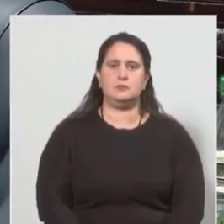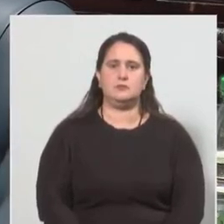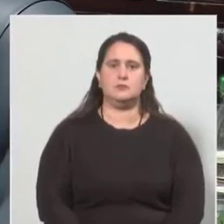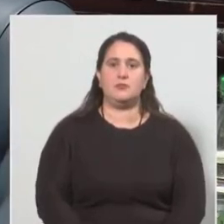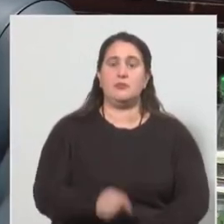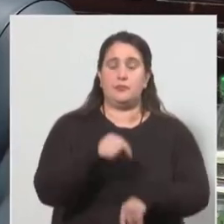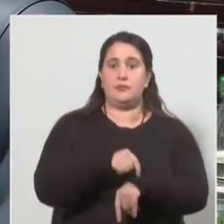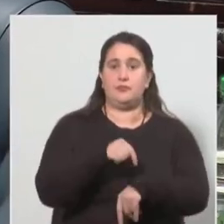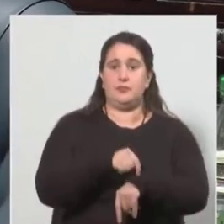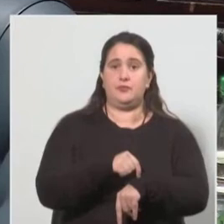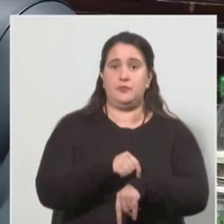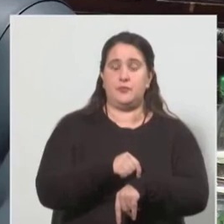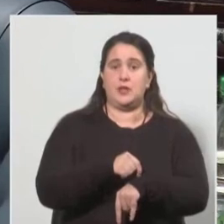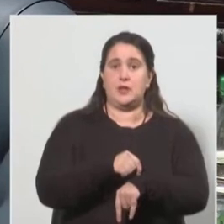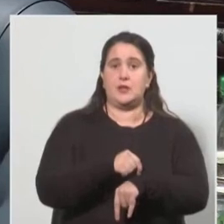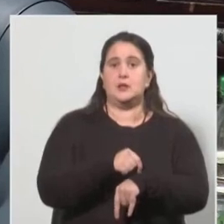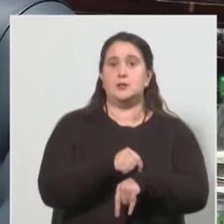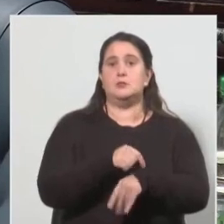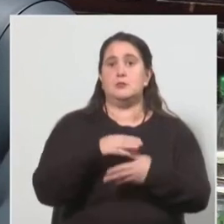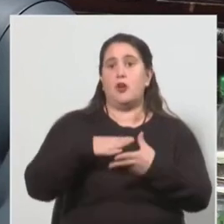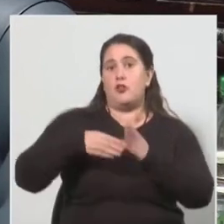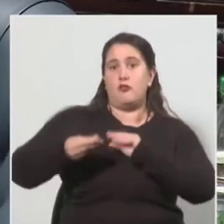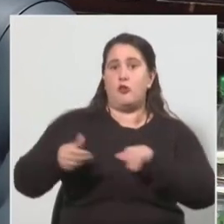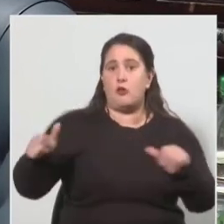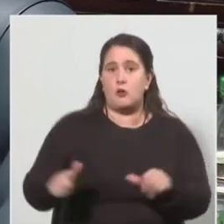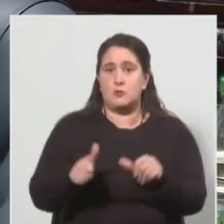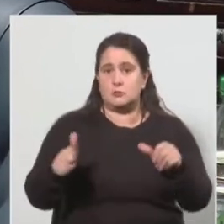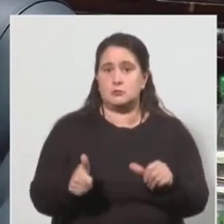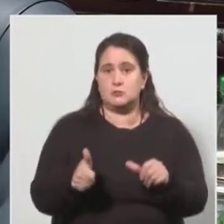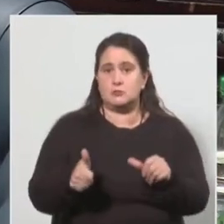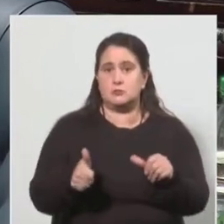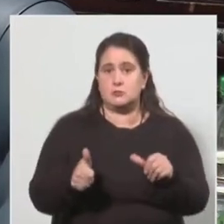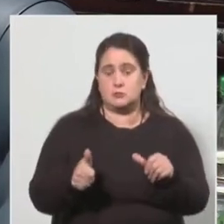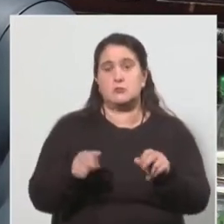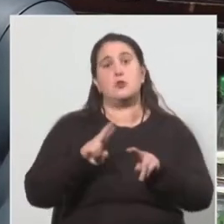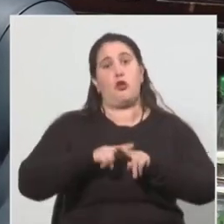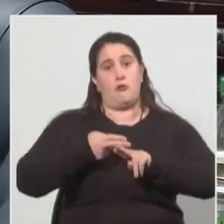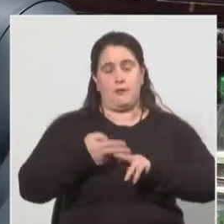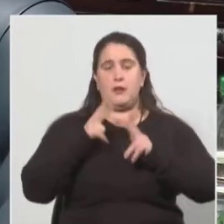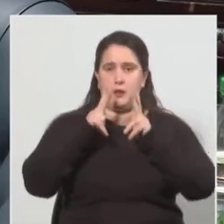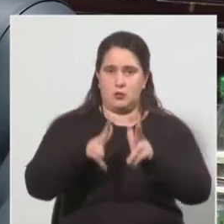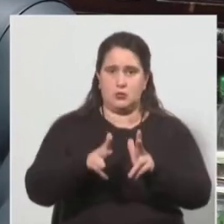Los tiempos y los procedimientos, reitero,